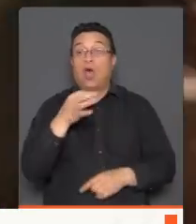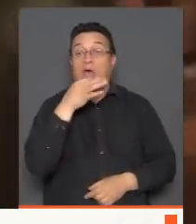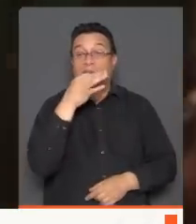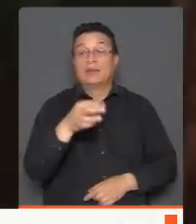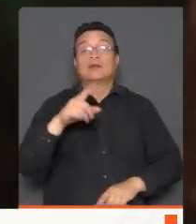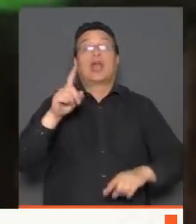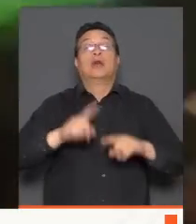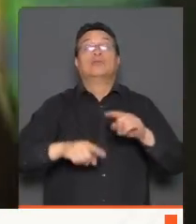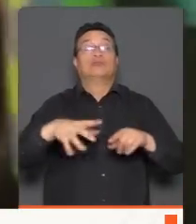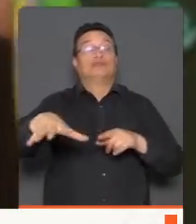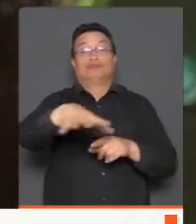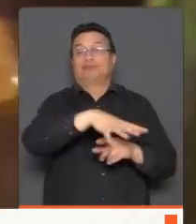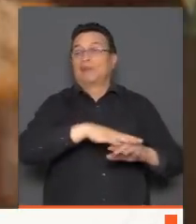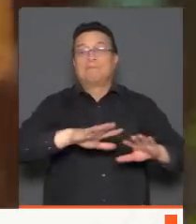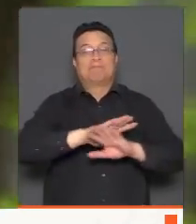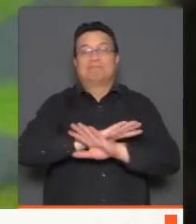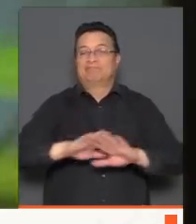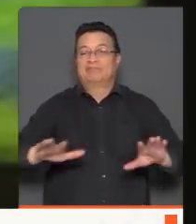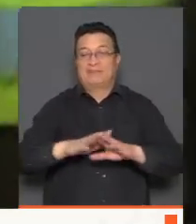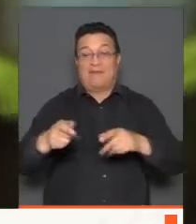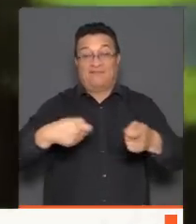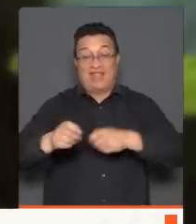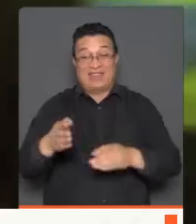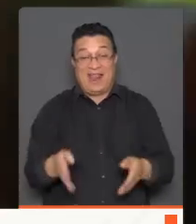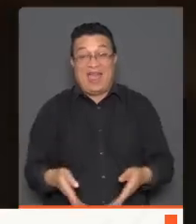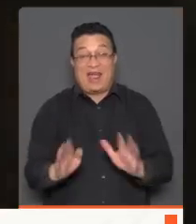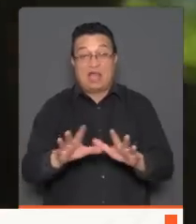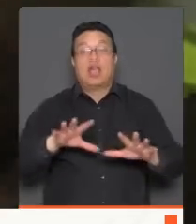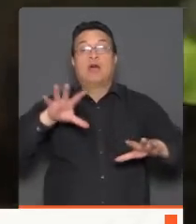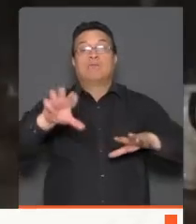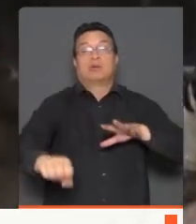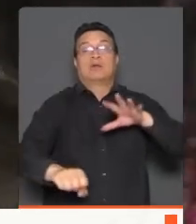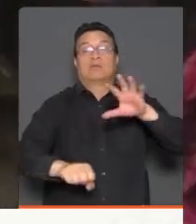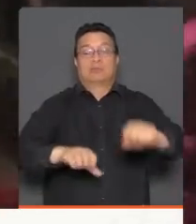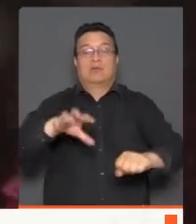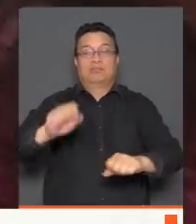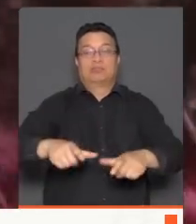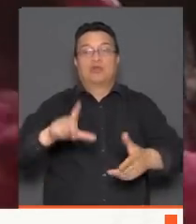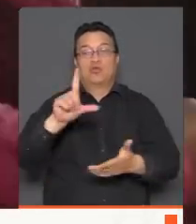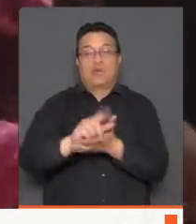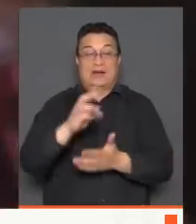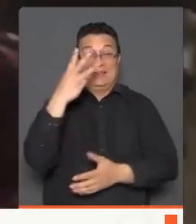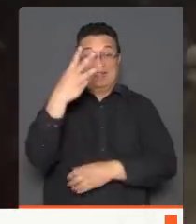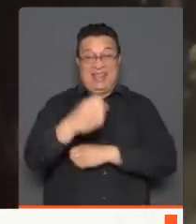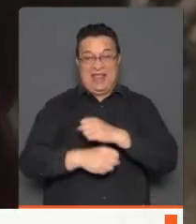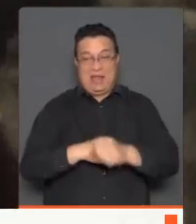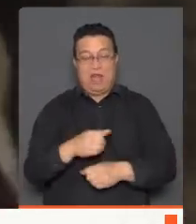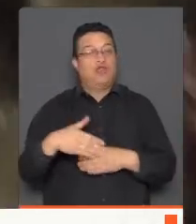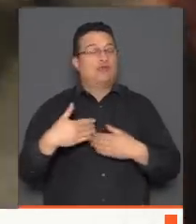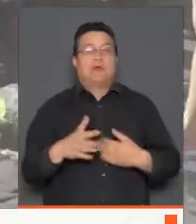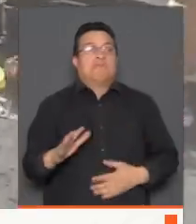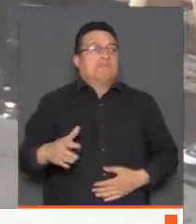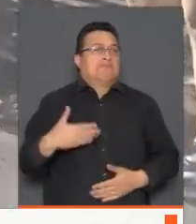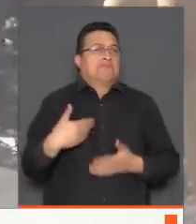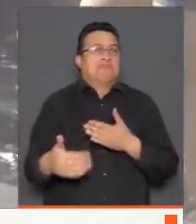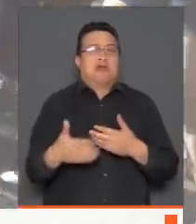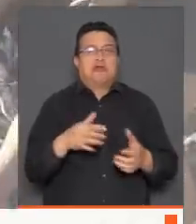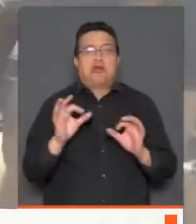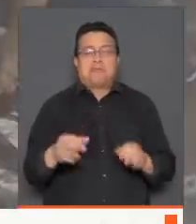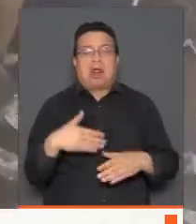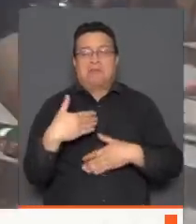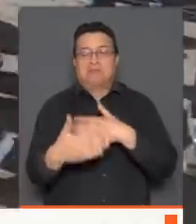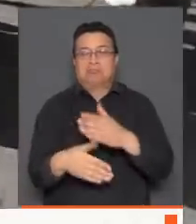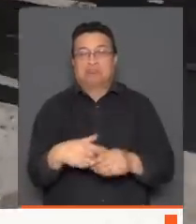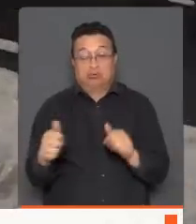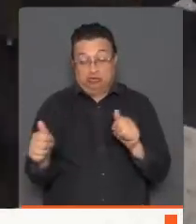nadie, porque los vendedores ambulantes se apoderaron de este lugar. Hace 3 años que operan en total normalidad, a solo pasos